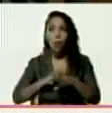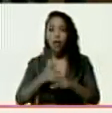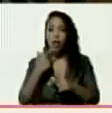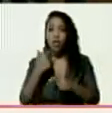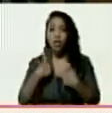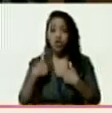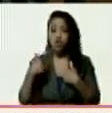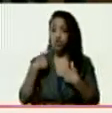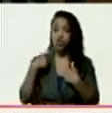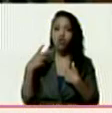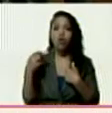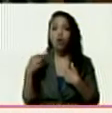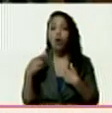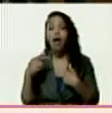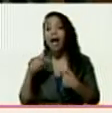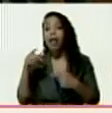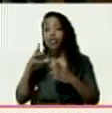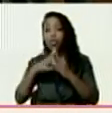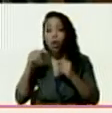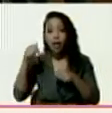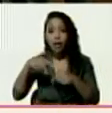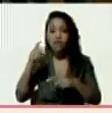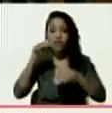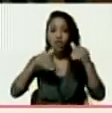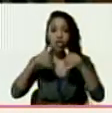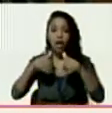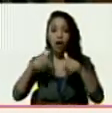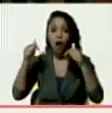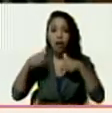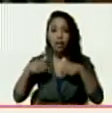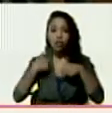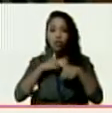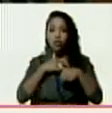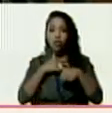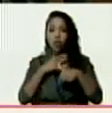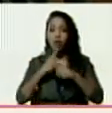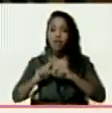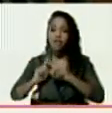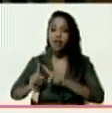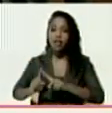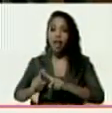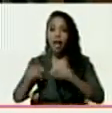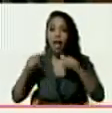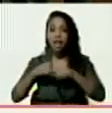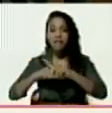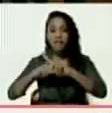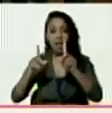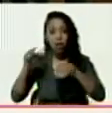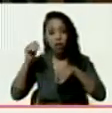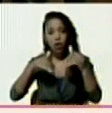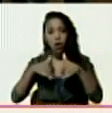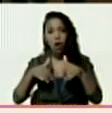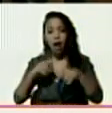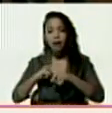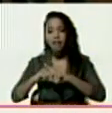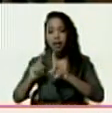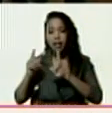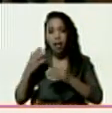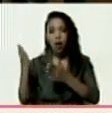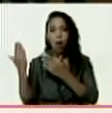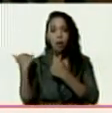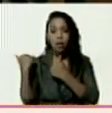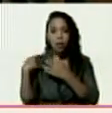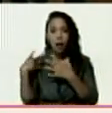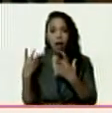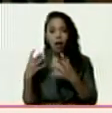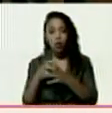estaban aquí todos, y quienes votaron por nosotros, 81 diputados. Es distinto el quórum al distinto a los que nos apoyaron para la